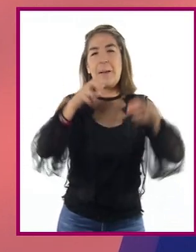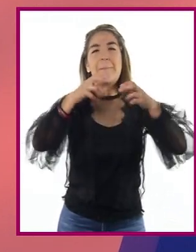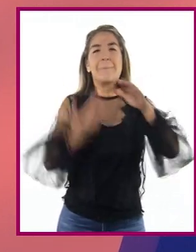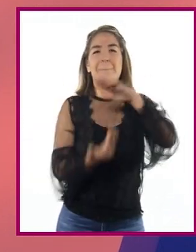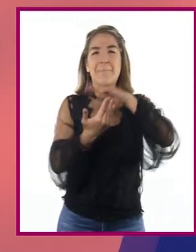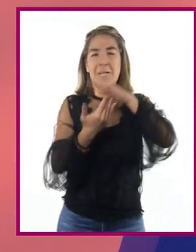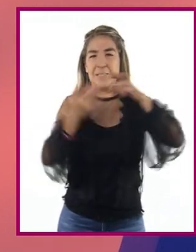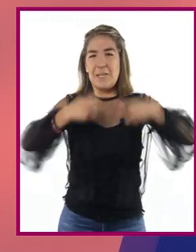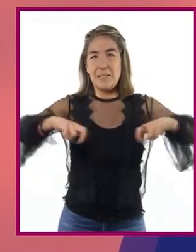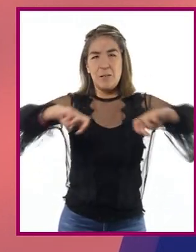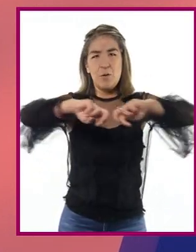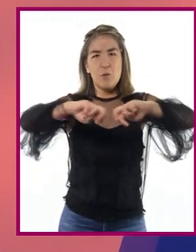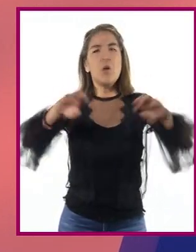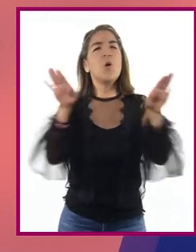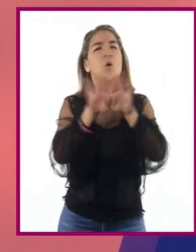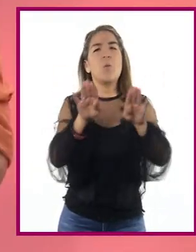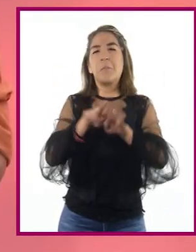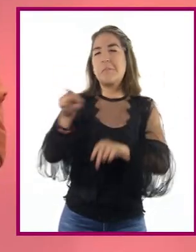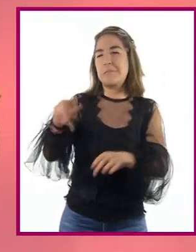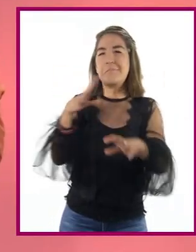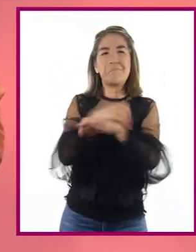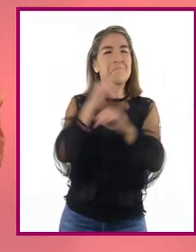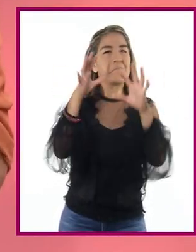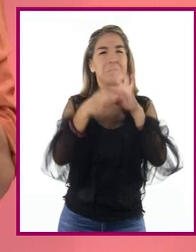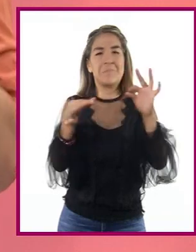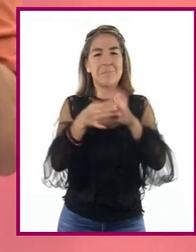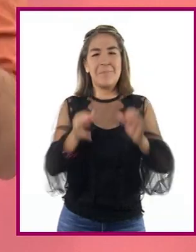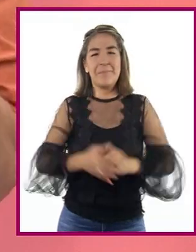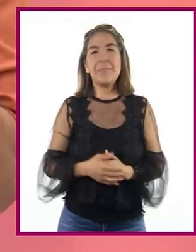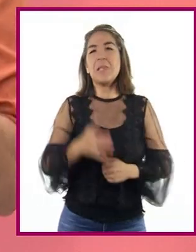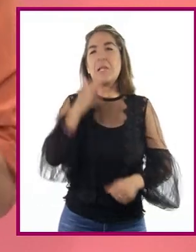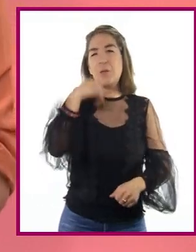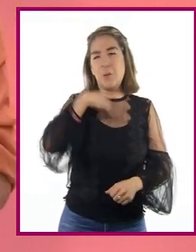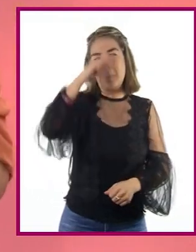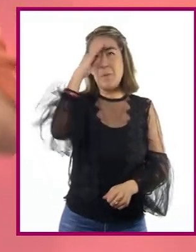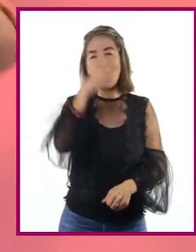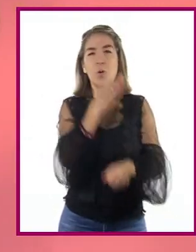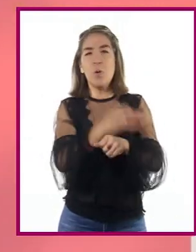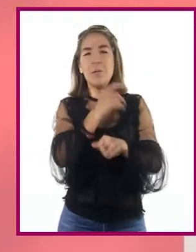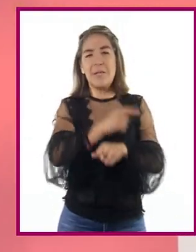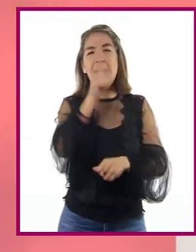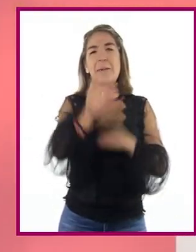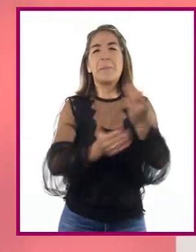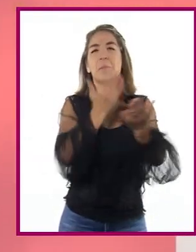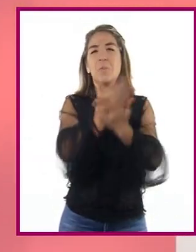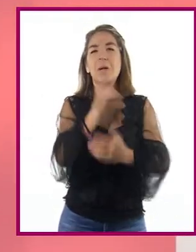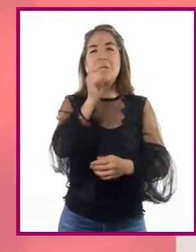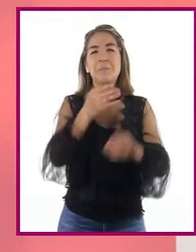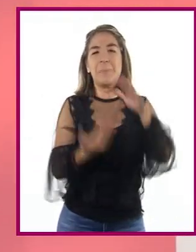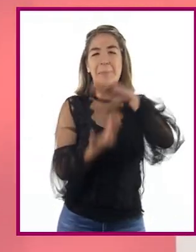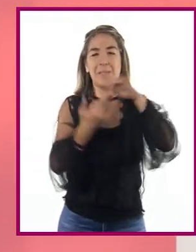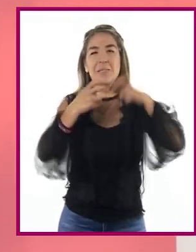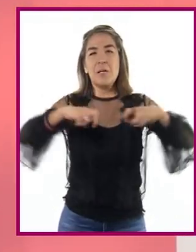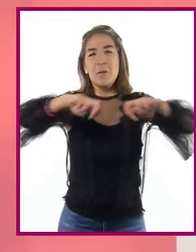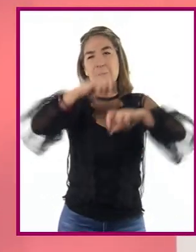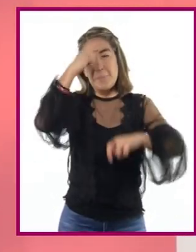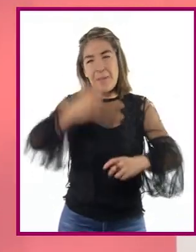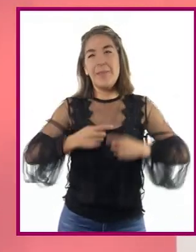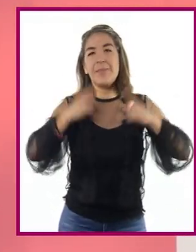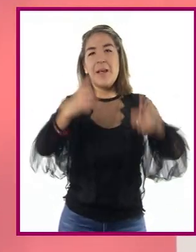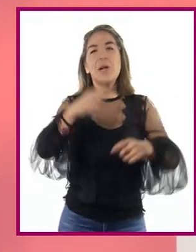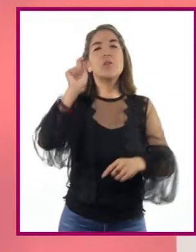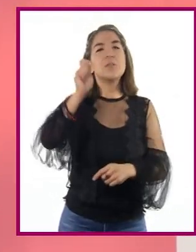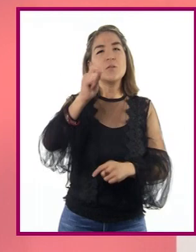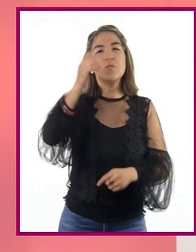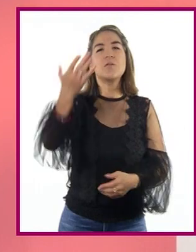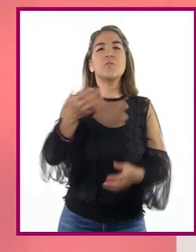redonda. ¿Cómo lo definirías? Me parece que el propósito de las mesas redondas es dar a conocer un tema a